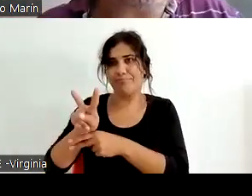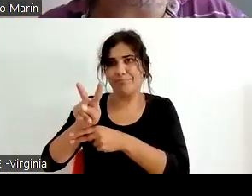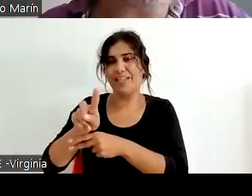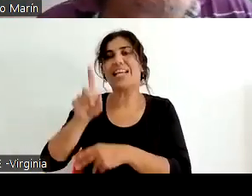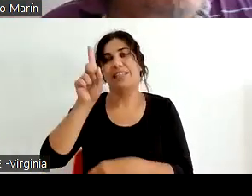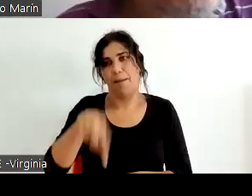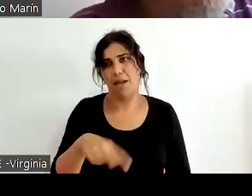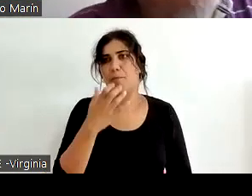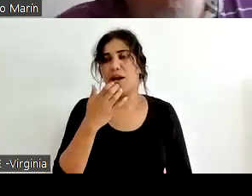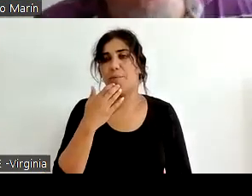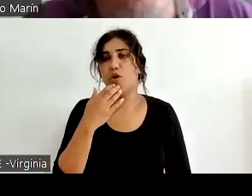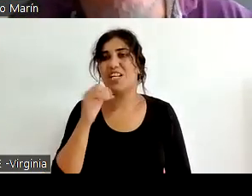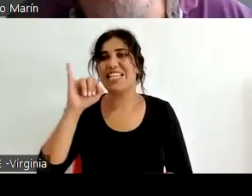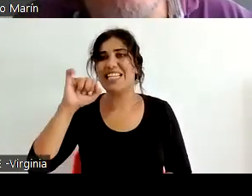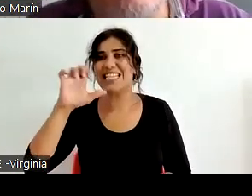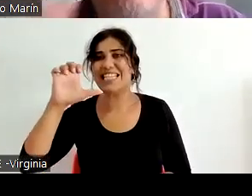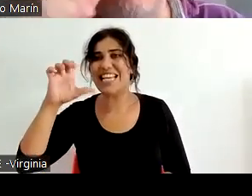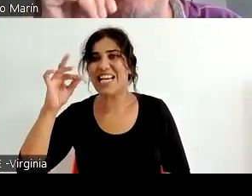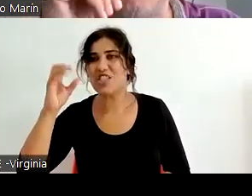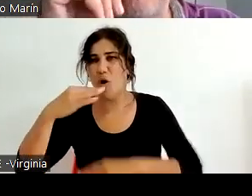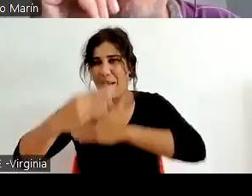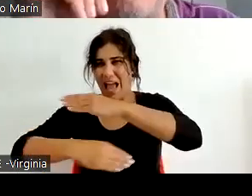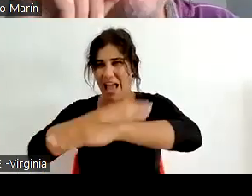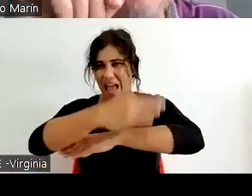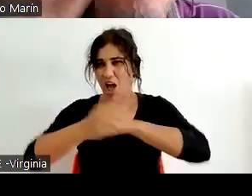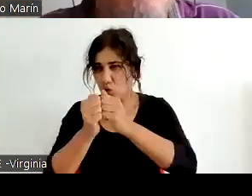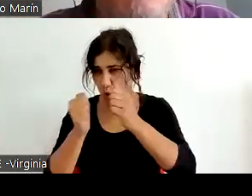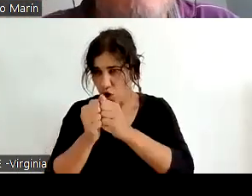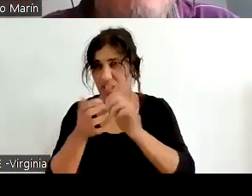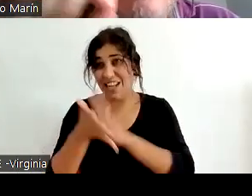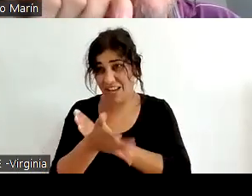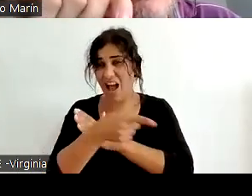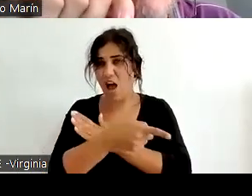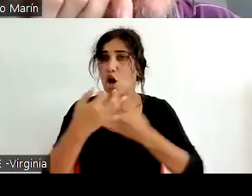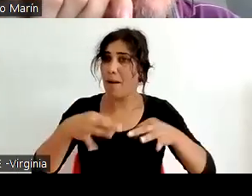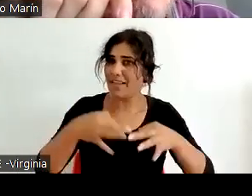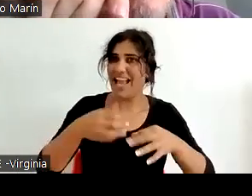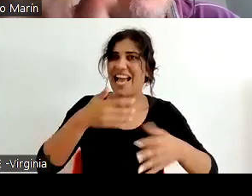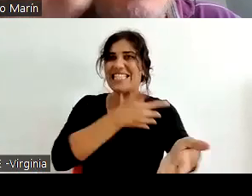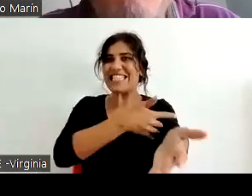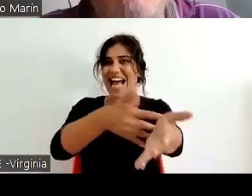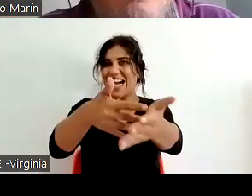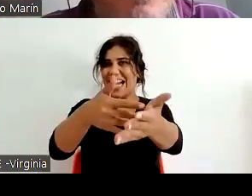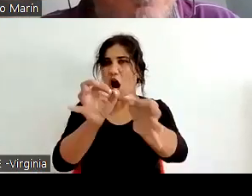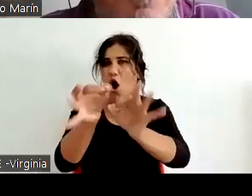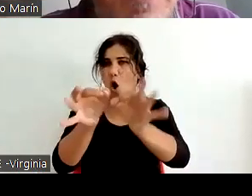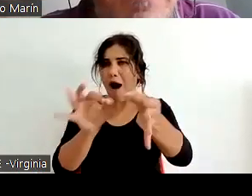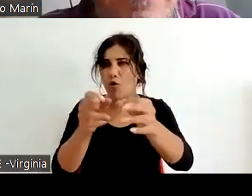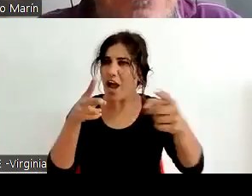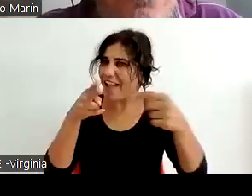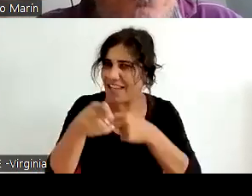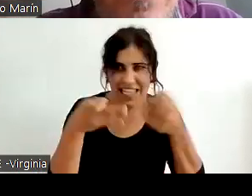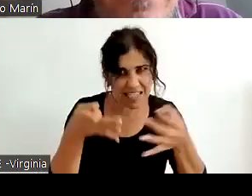poner un yeso, normalmente lo que hacemos es anticoagular a la persona, poner las jeringuillas aquellas de parina para evitar que se